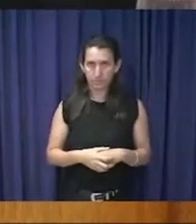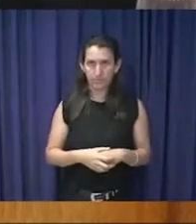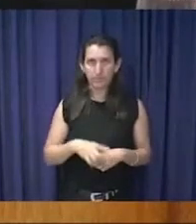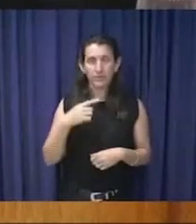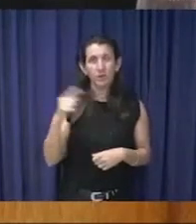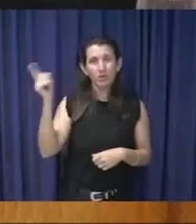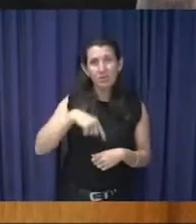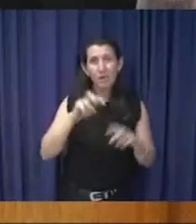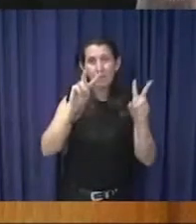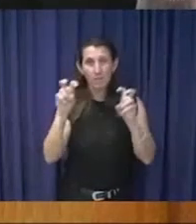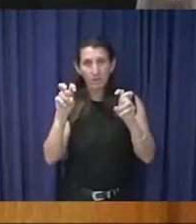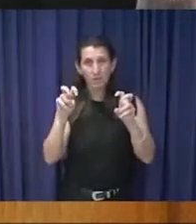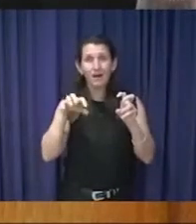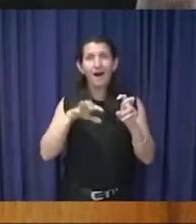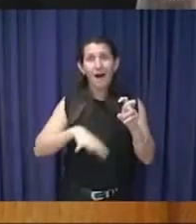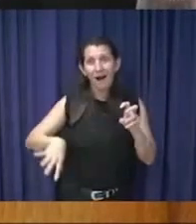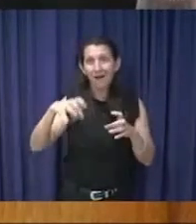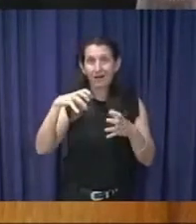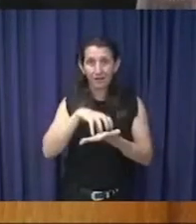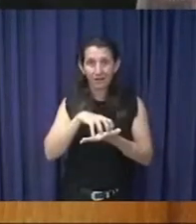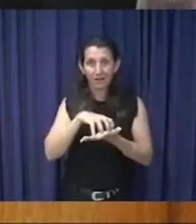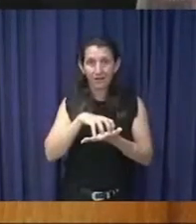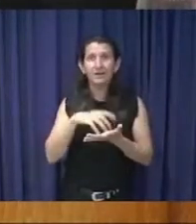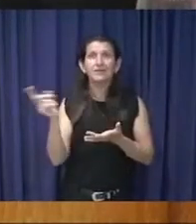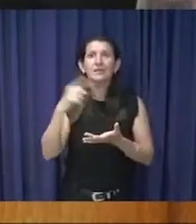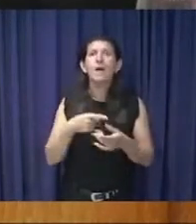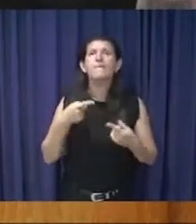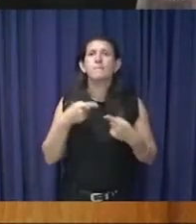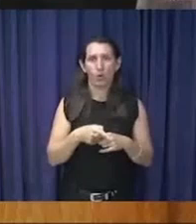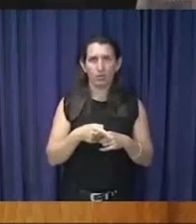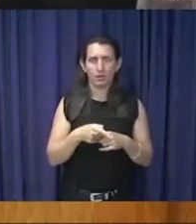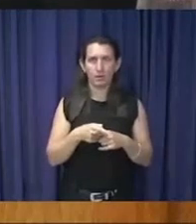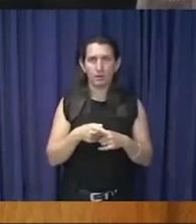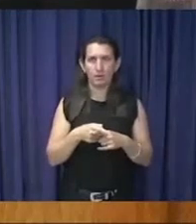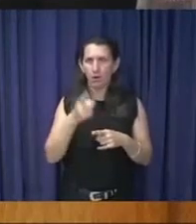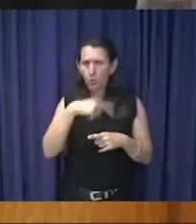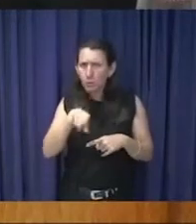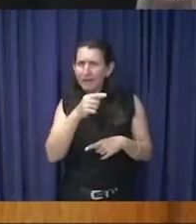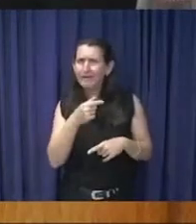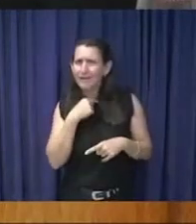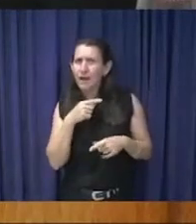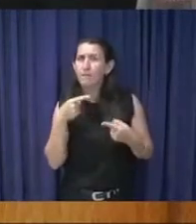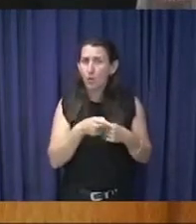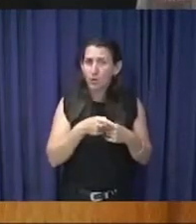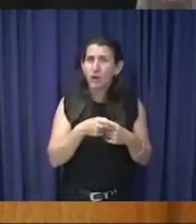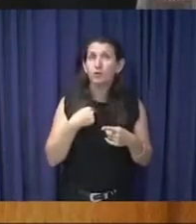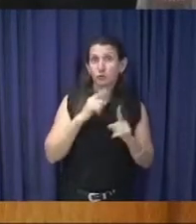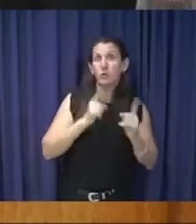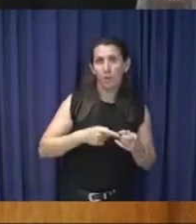un tema provincial a esta sala, se trae política. ¿Quieren hacer política? Nosotros también vamos a hacer